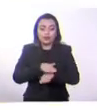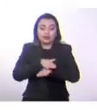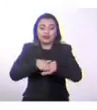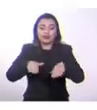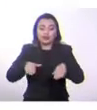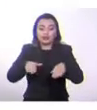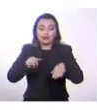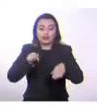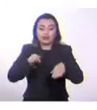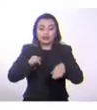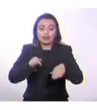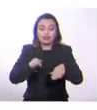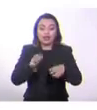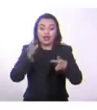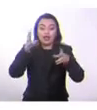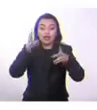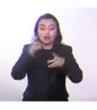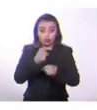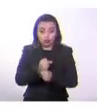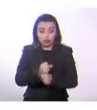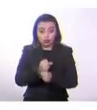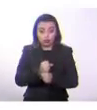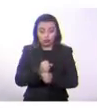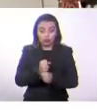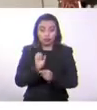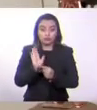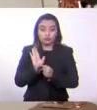más importantes de la temática.